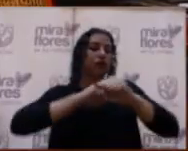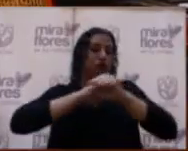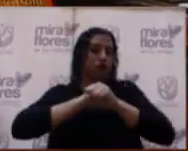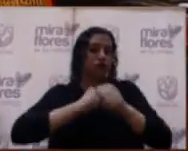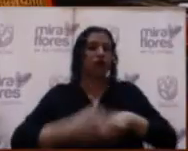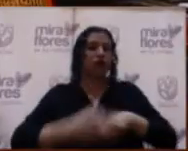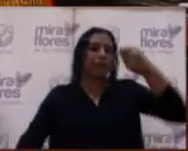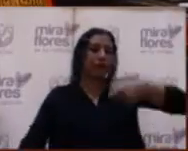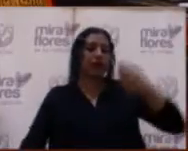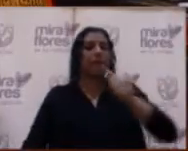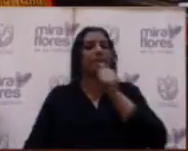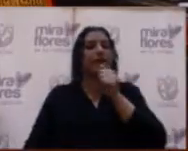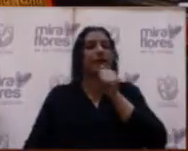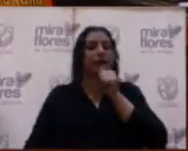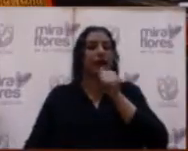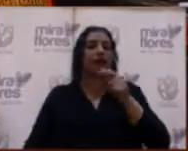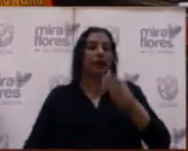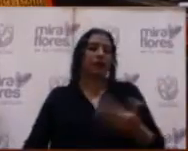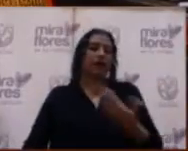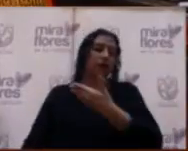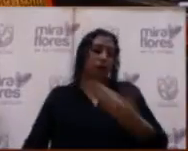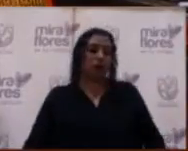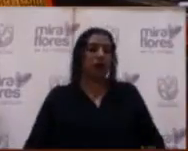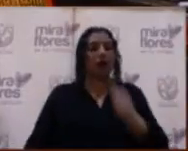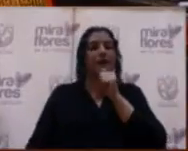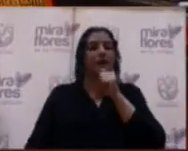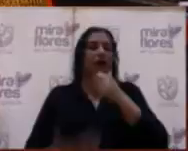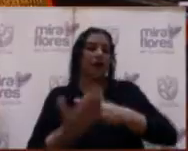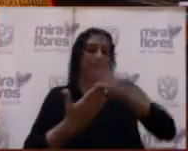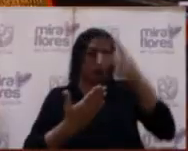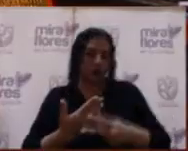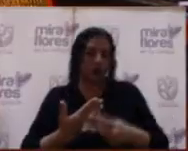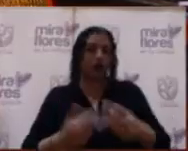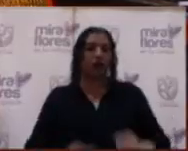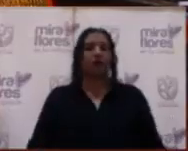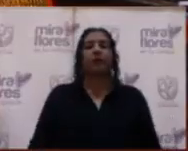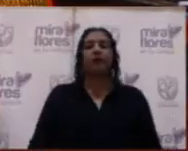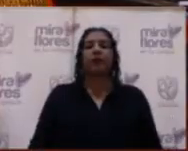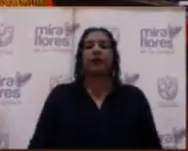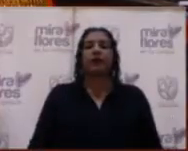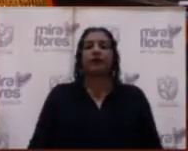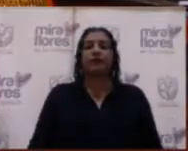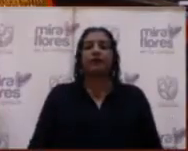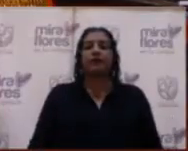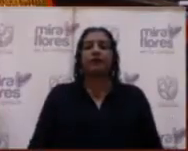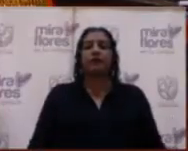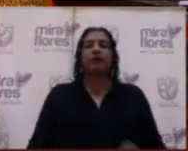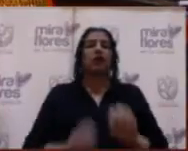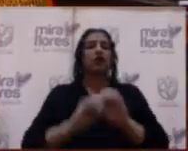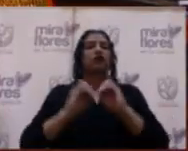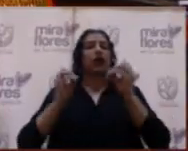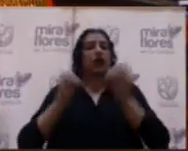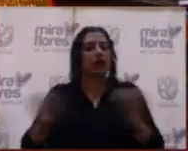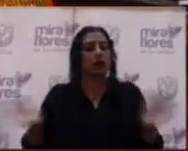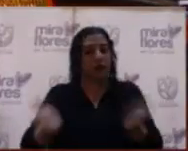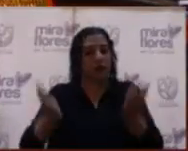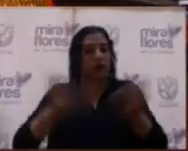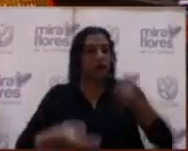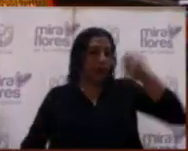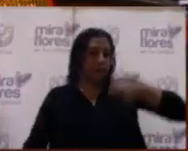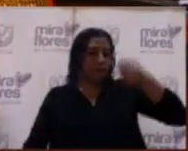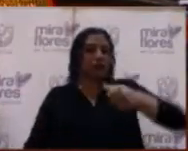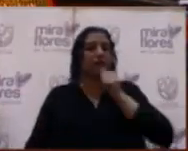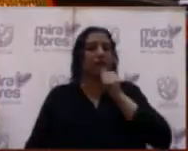Privada, mediante asociaciones público-privadas y proyectos en activos, los organismos promotores de la inversión privada